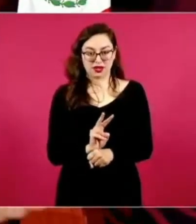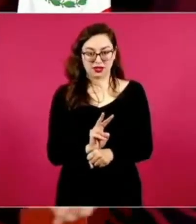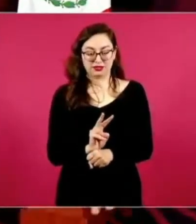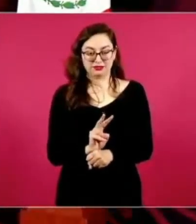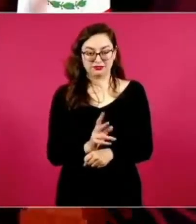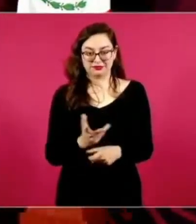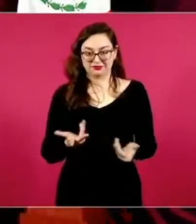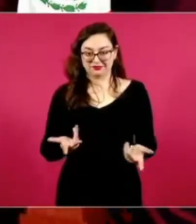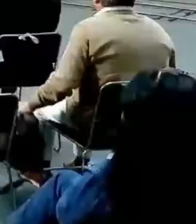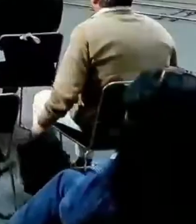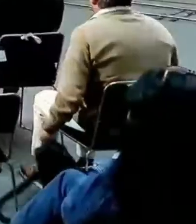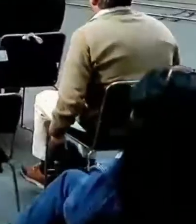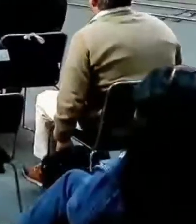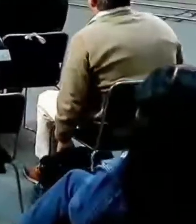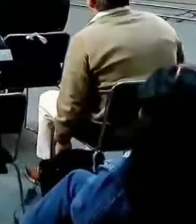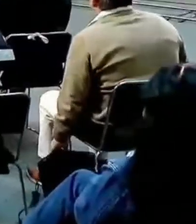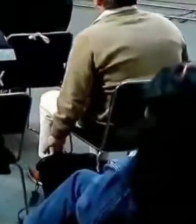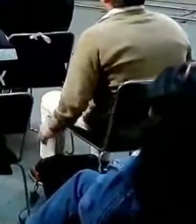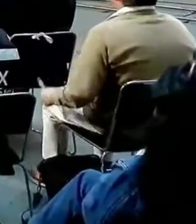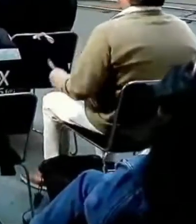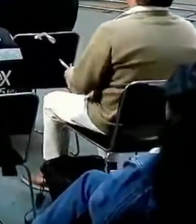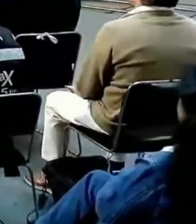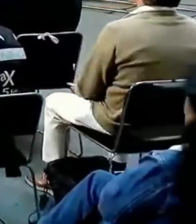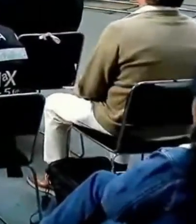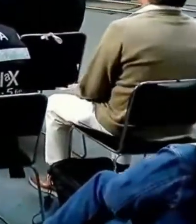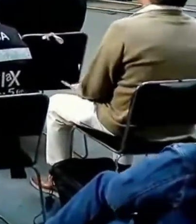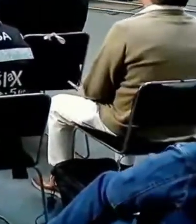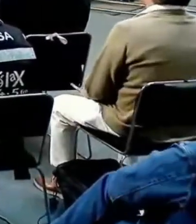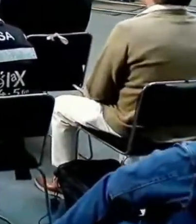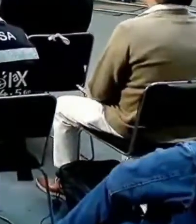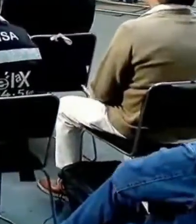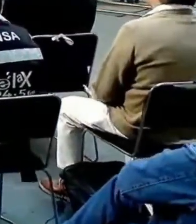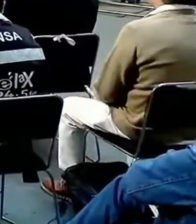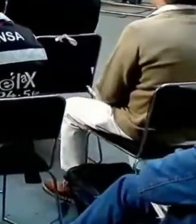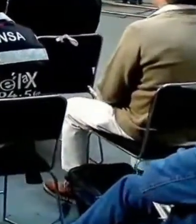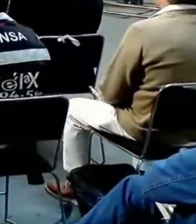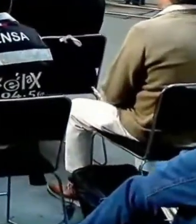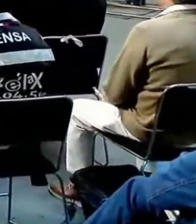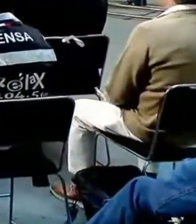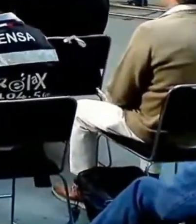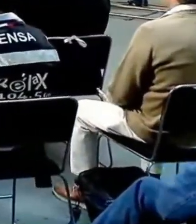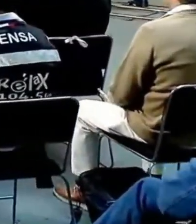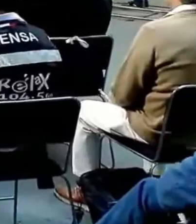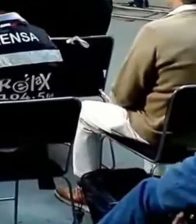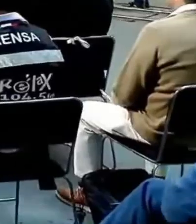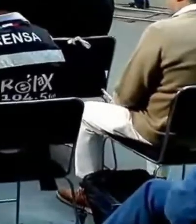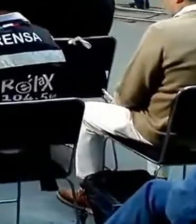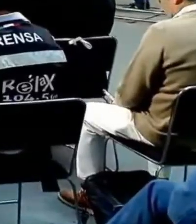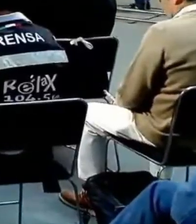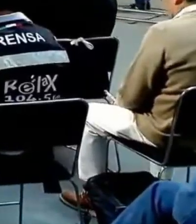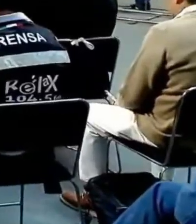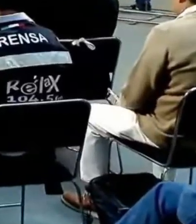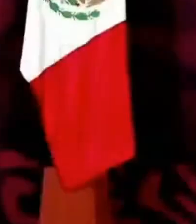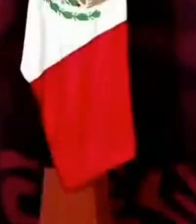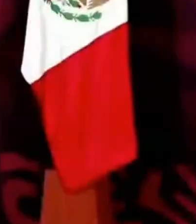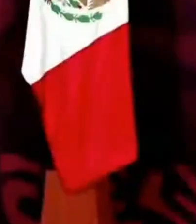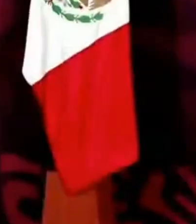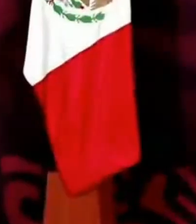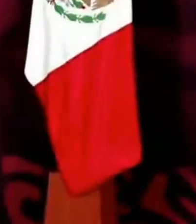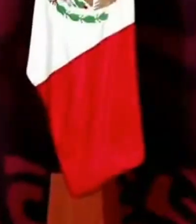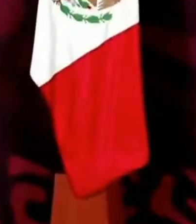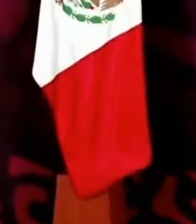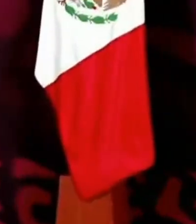porque no sé si han notado, ¿no?, de que hay